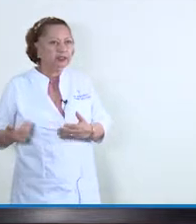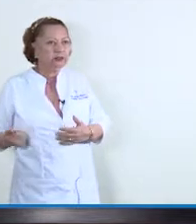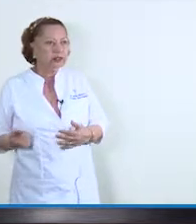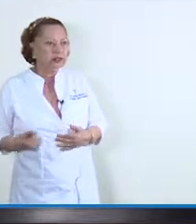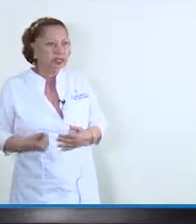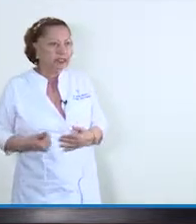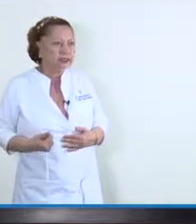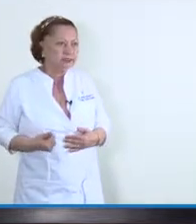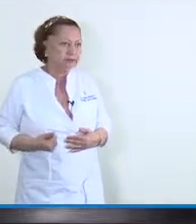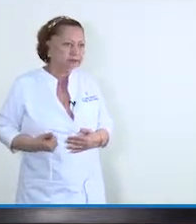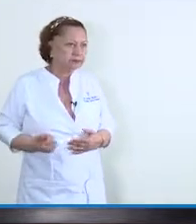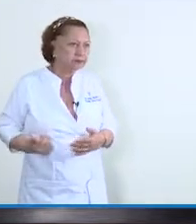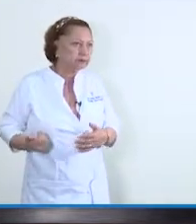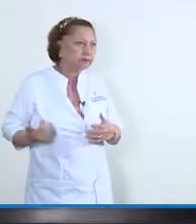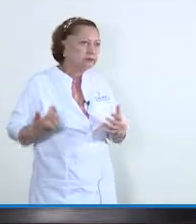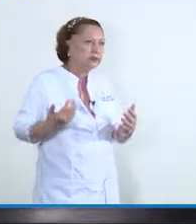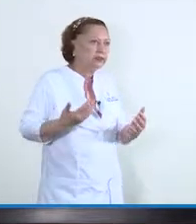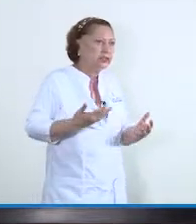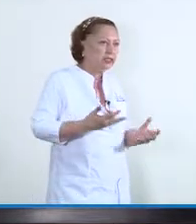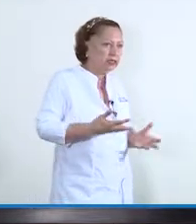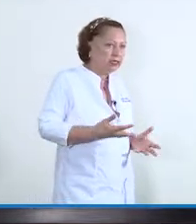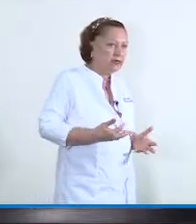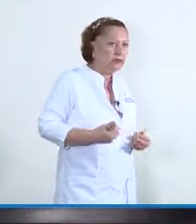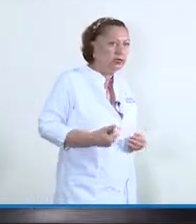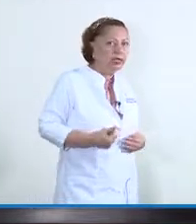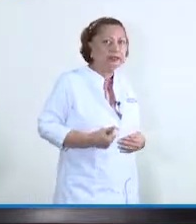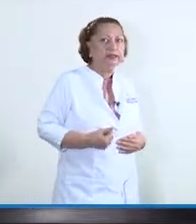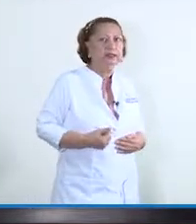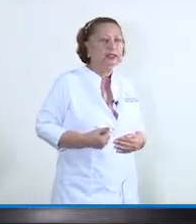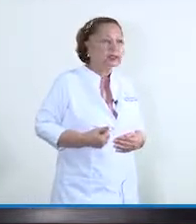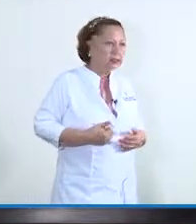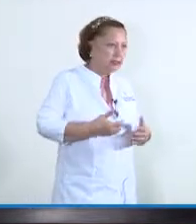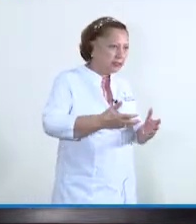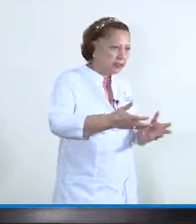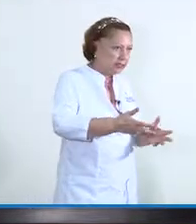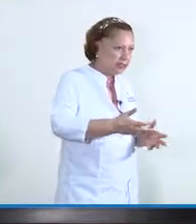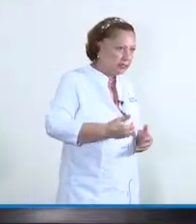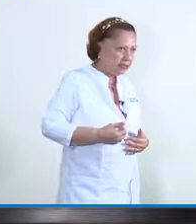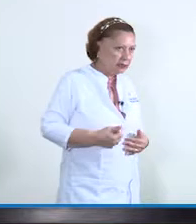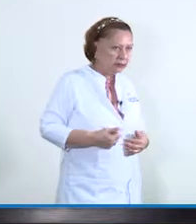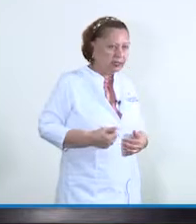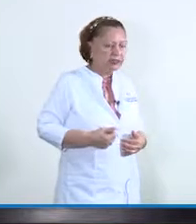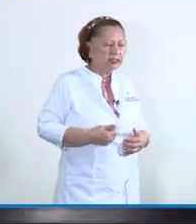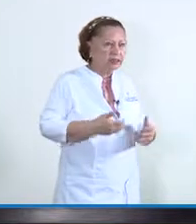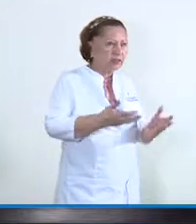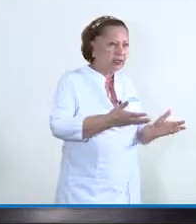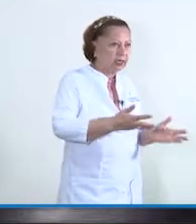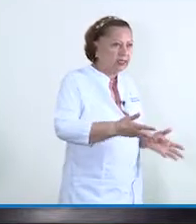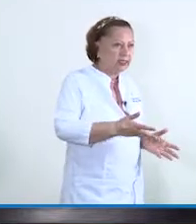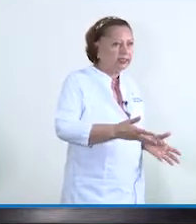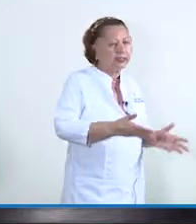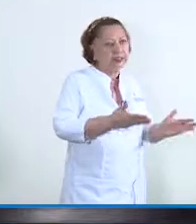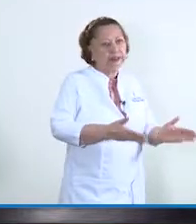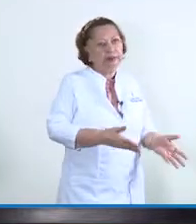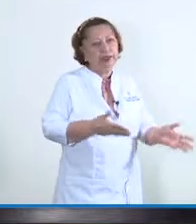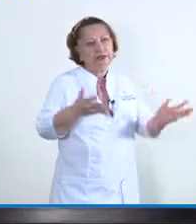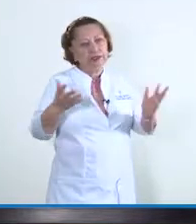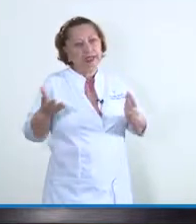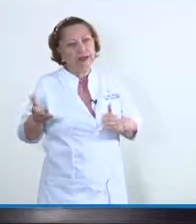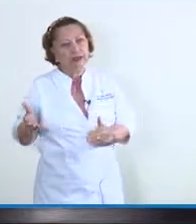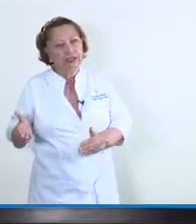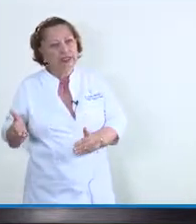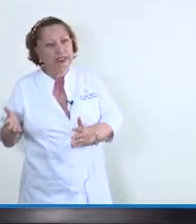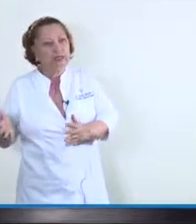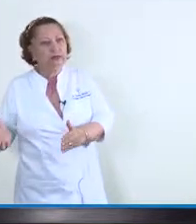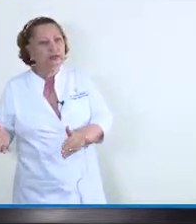pasa después de un desastre? Te llevan a un lugar, te dicen que te van a dar tu casita, pero la casita es del tamaño